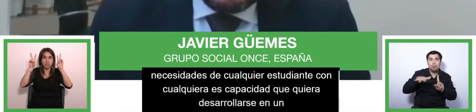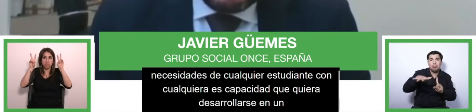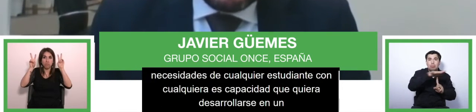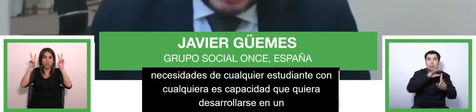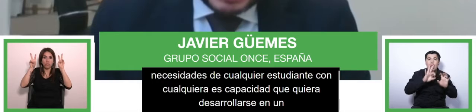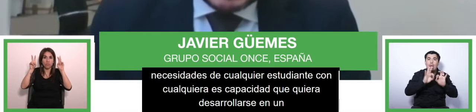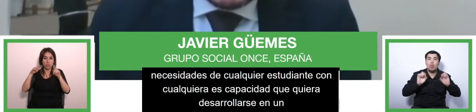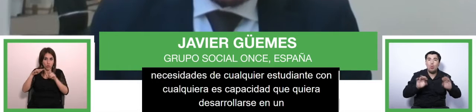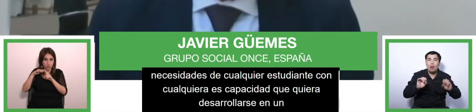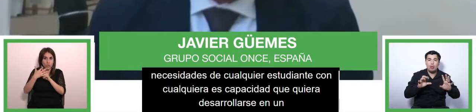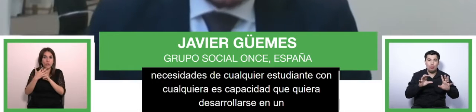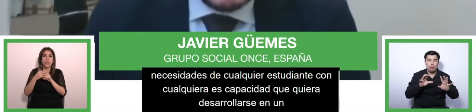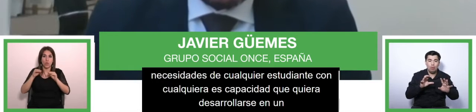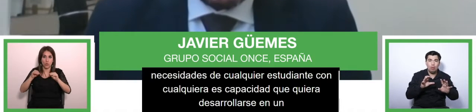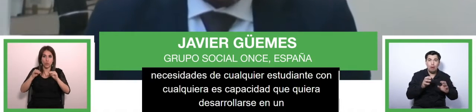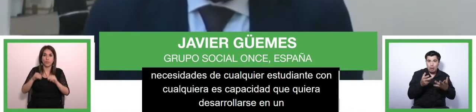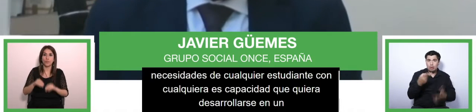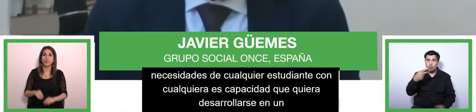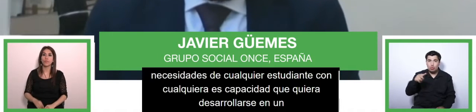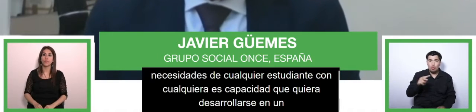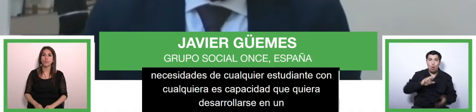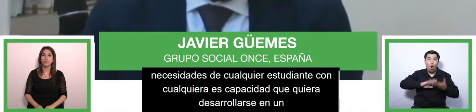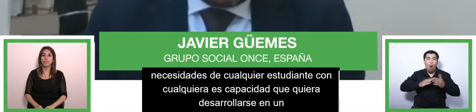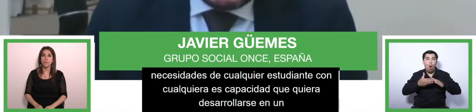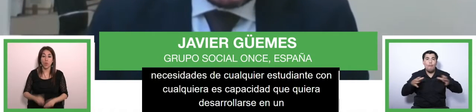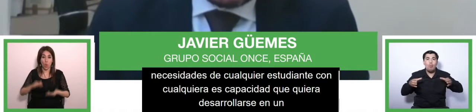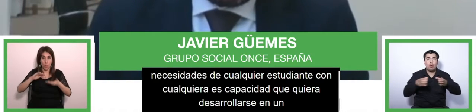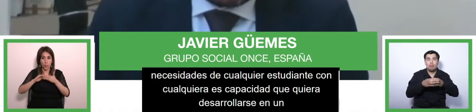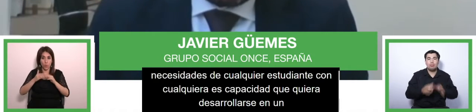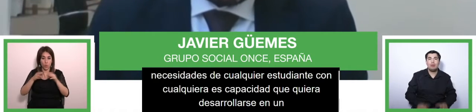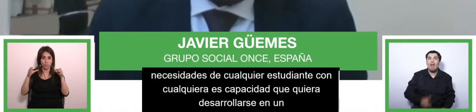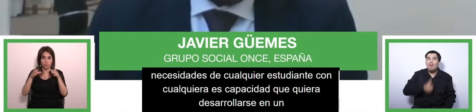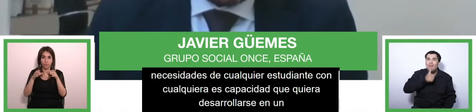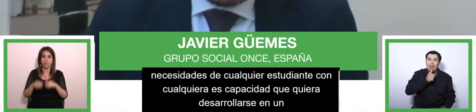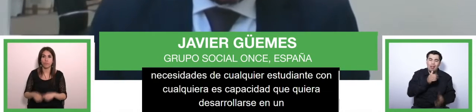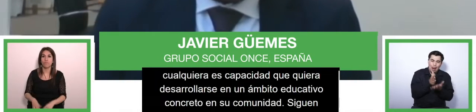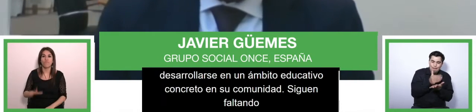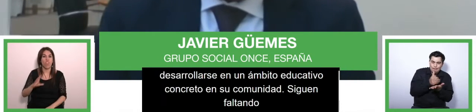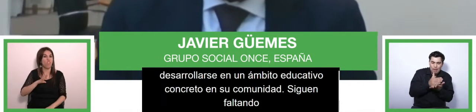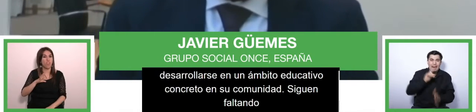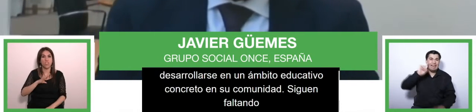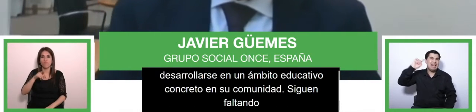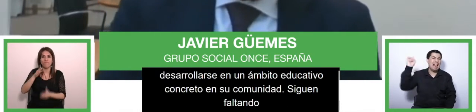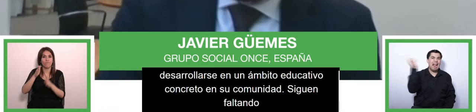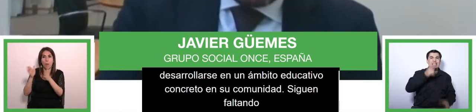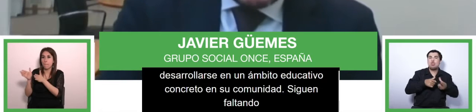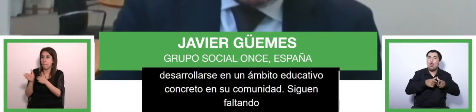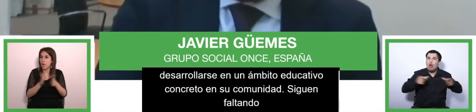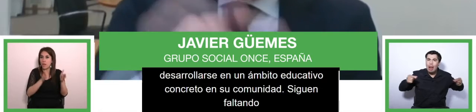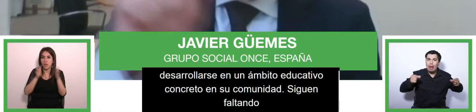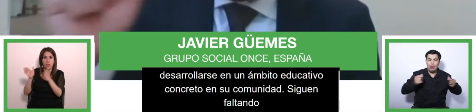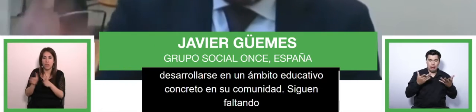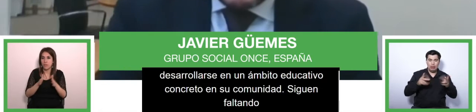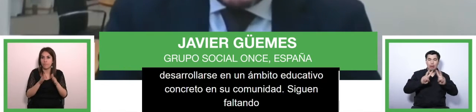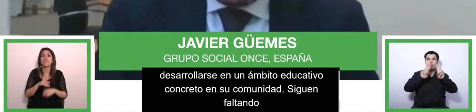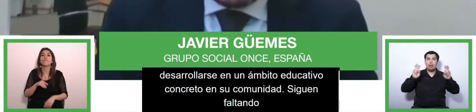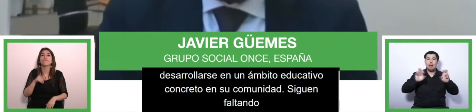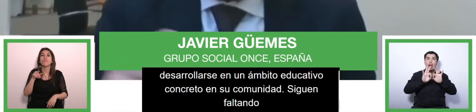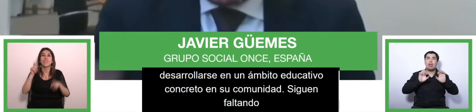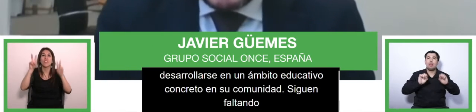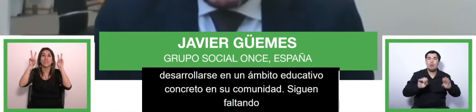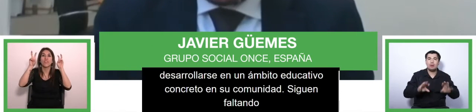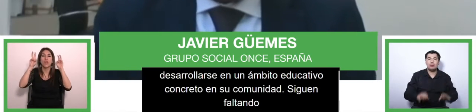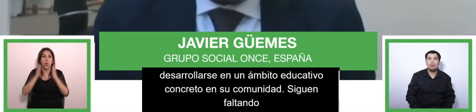comunidad. Siguen faltando planes nacionales de educación, planes nacionales que de forma global